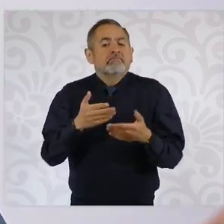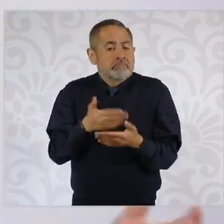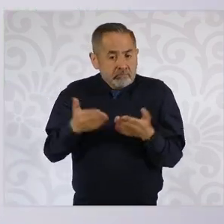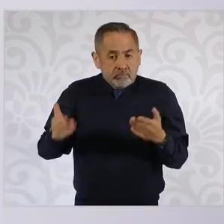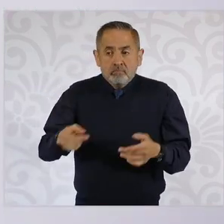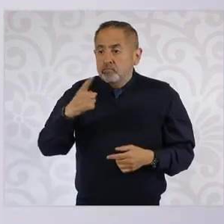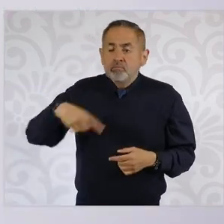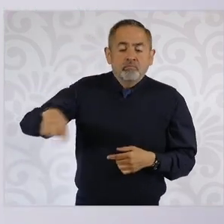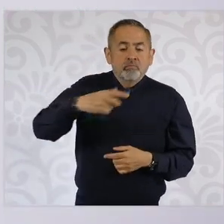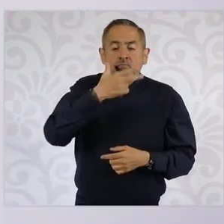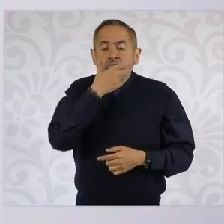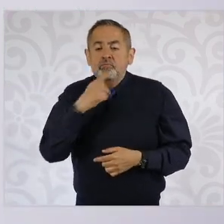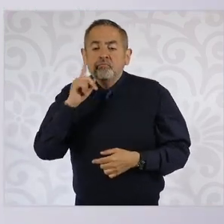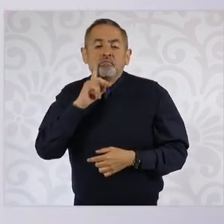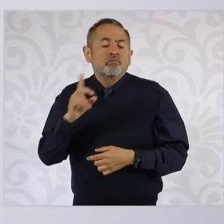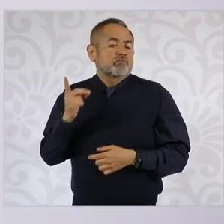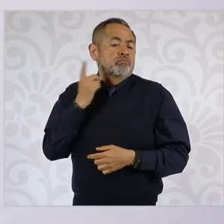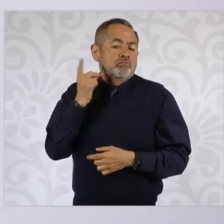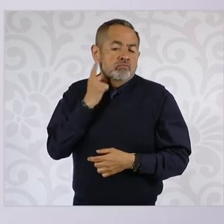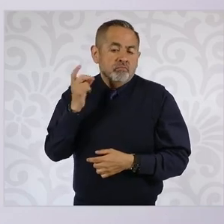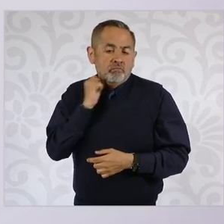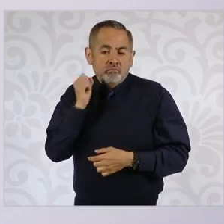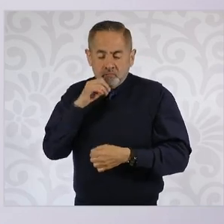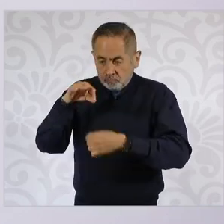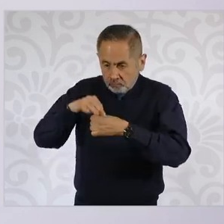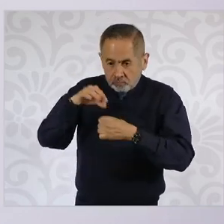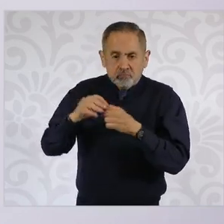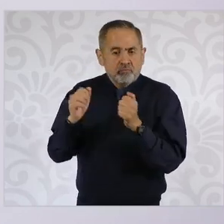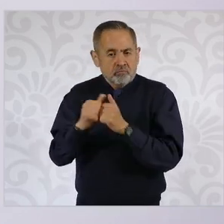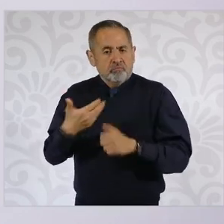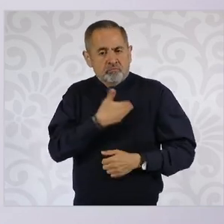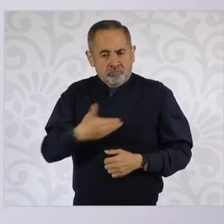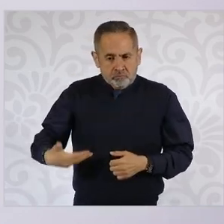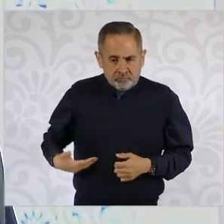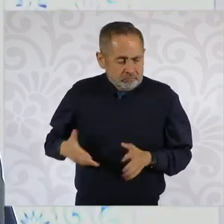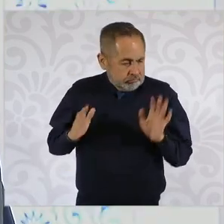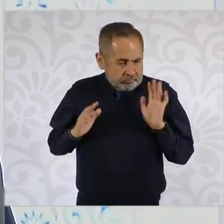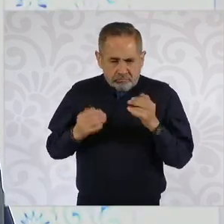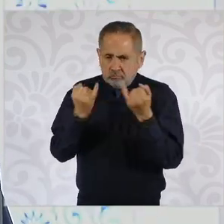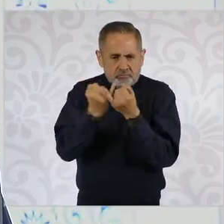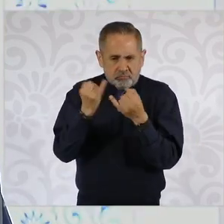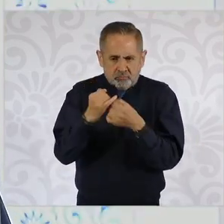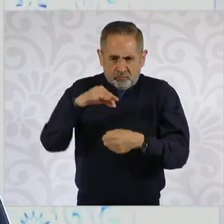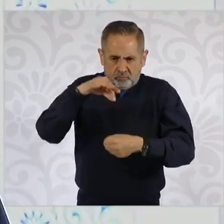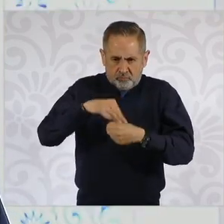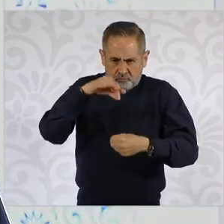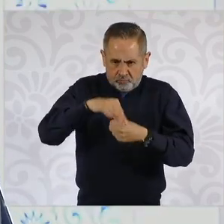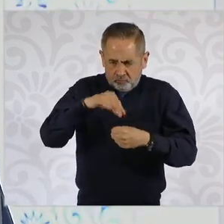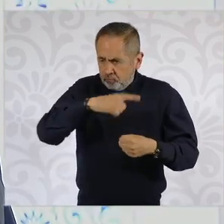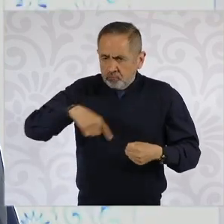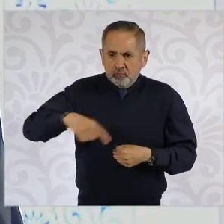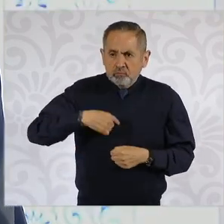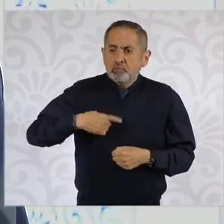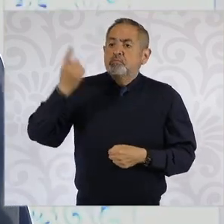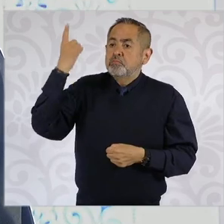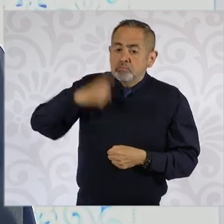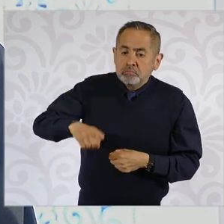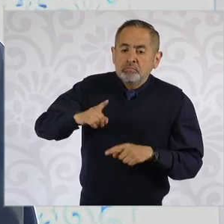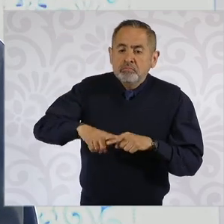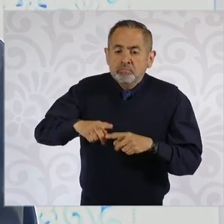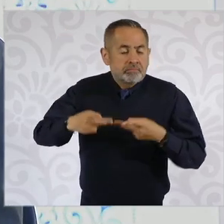legisladores, legisladoras y la presidenta tenemos un mandato popular que